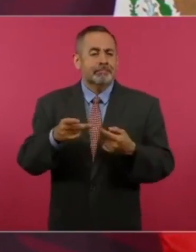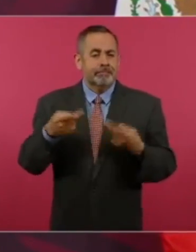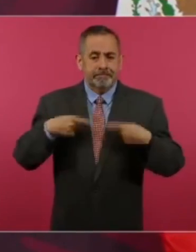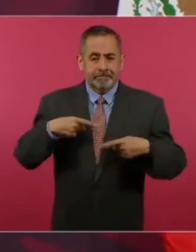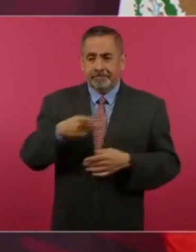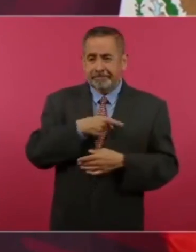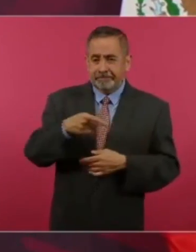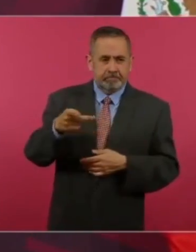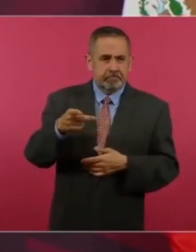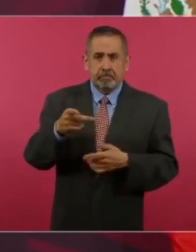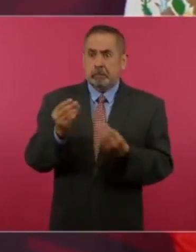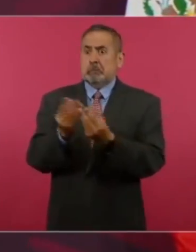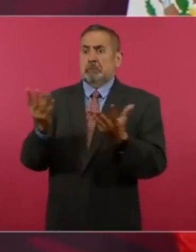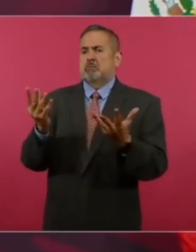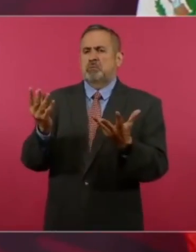ahora